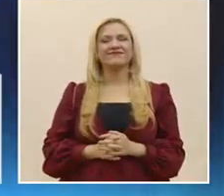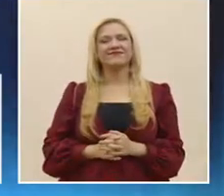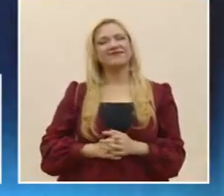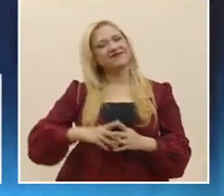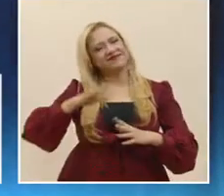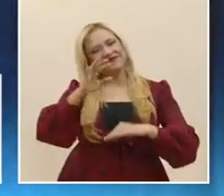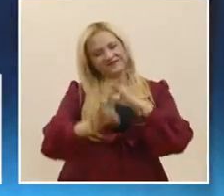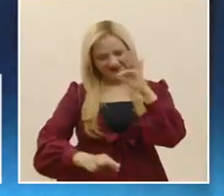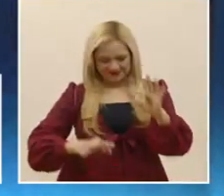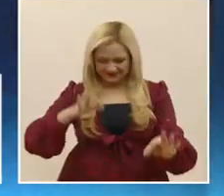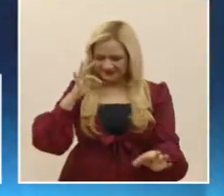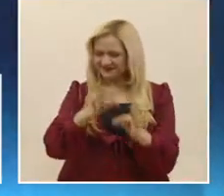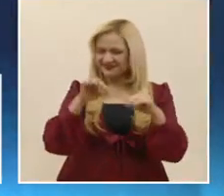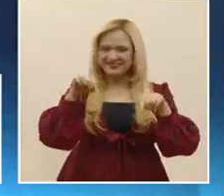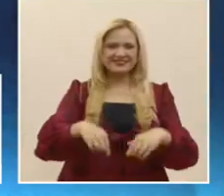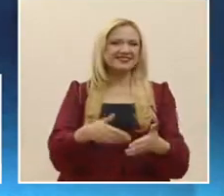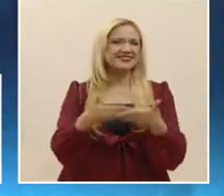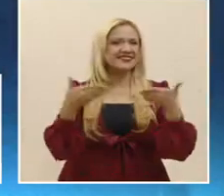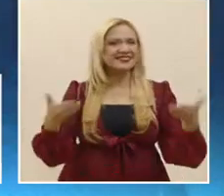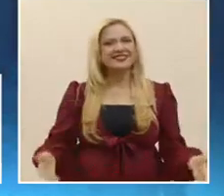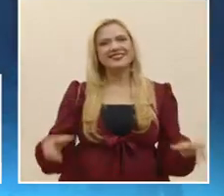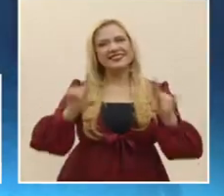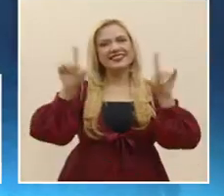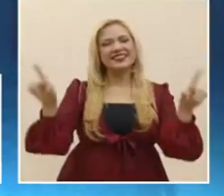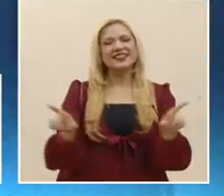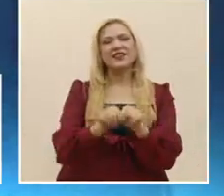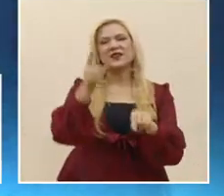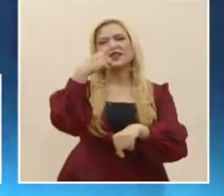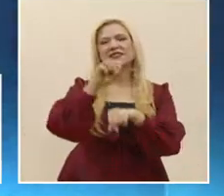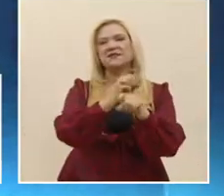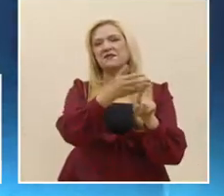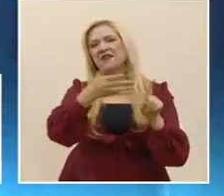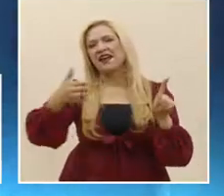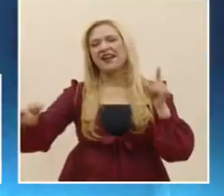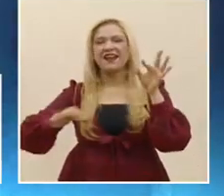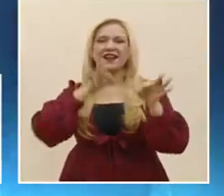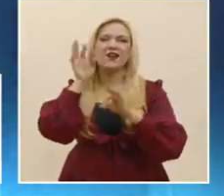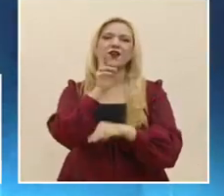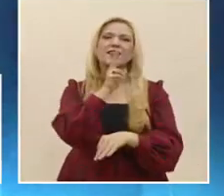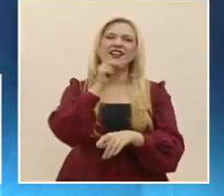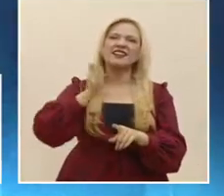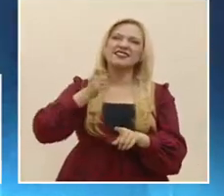Así llegamos al final de el resumen de noticias del Poder Judicial de la